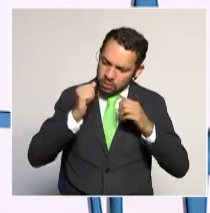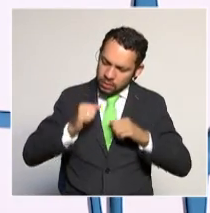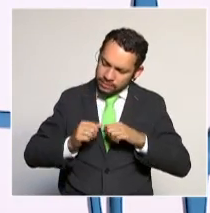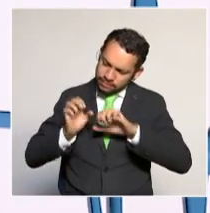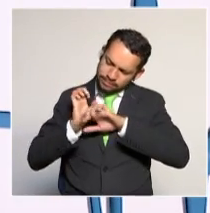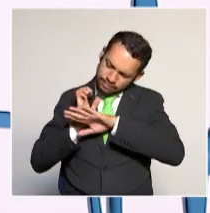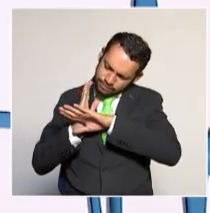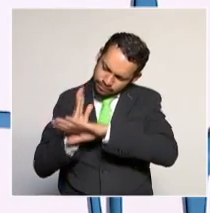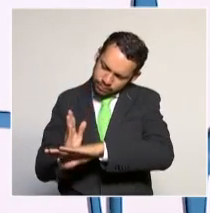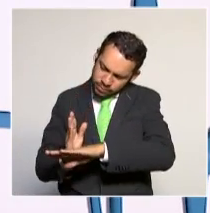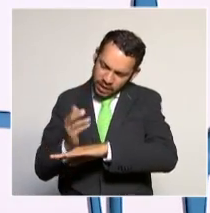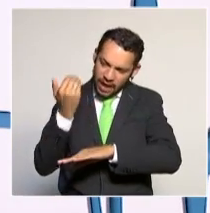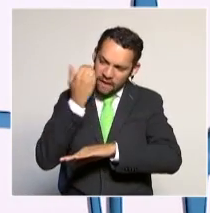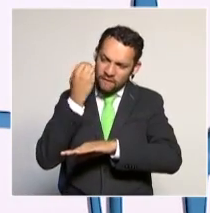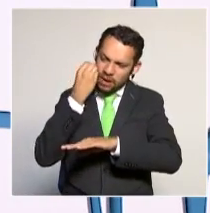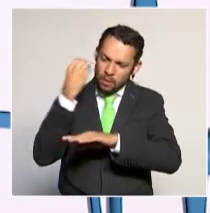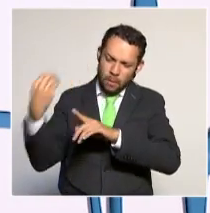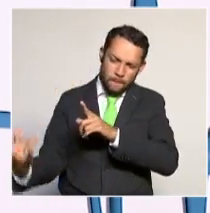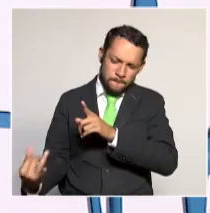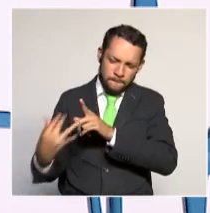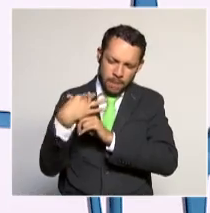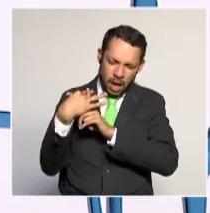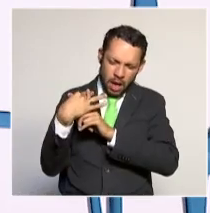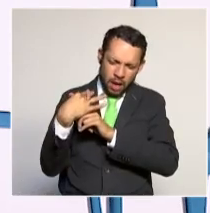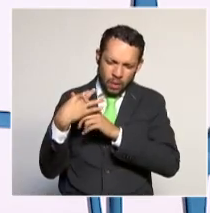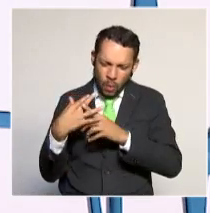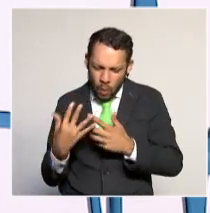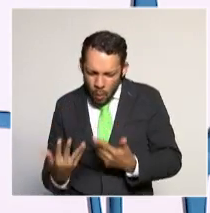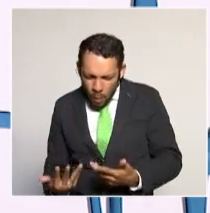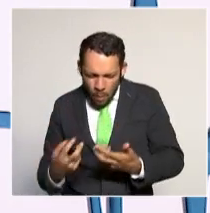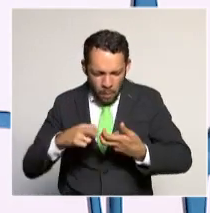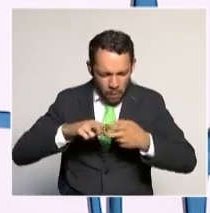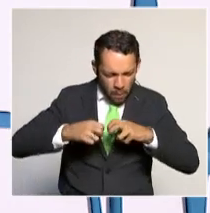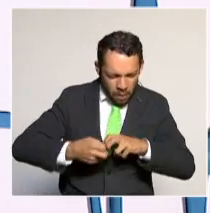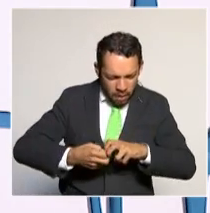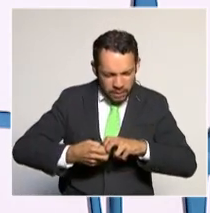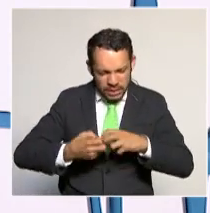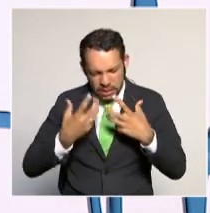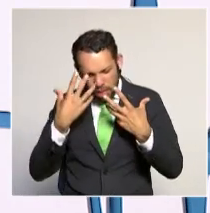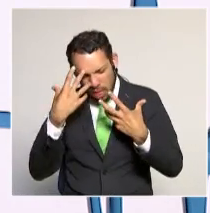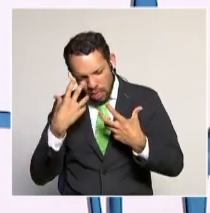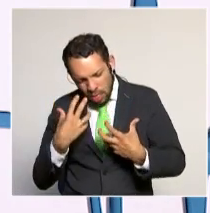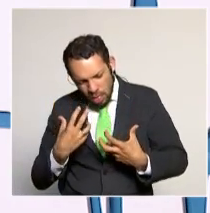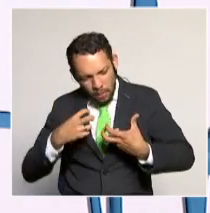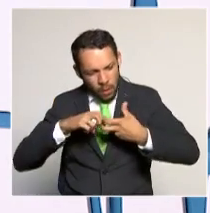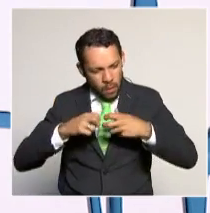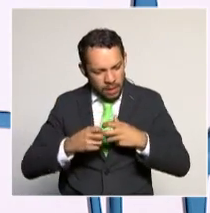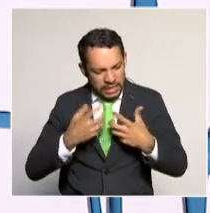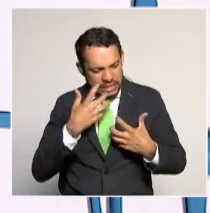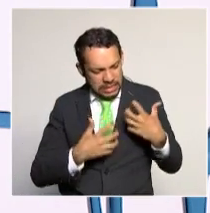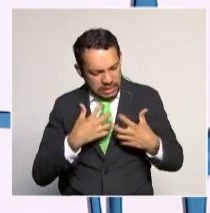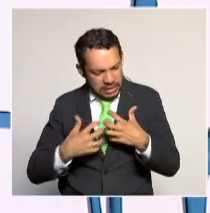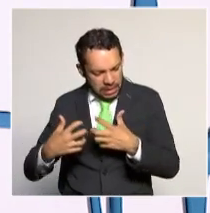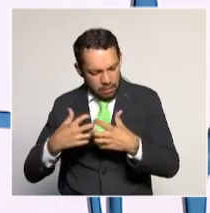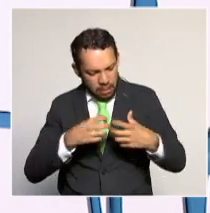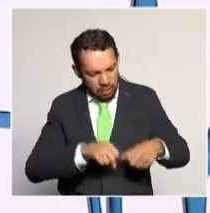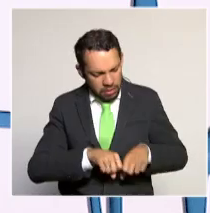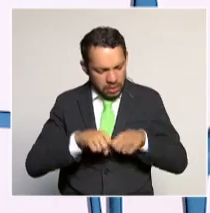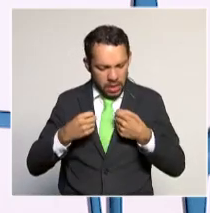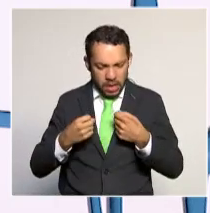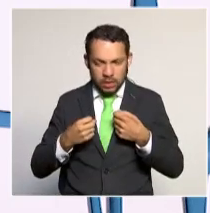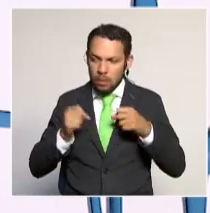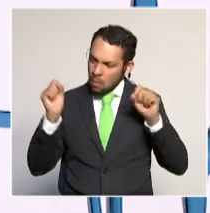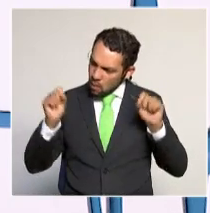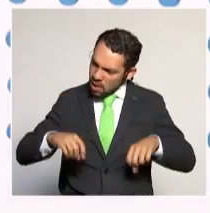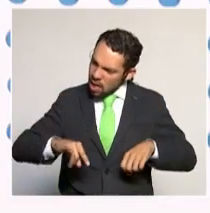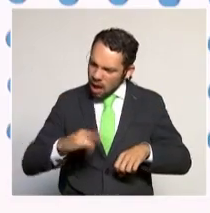tan rápido, que no tenga tantas complicaciones o compromisos sistémicos. ¿Se puede hacer algo en ese sentido, doctor